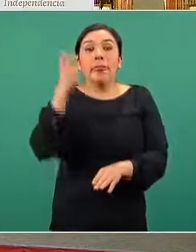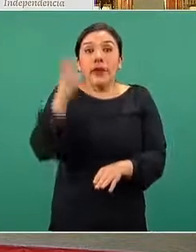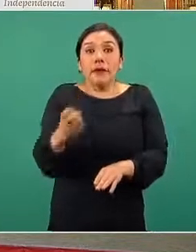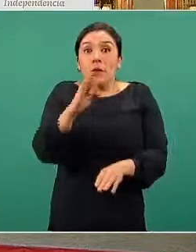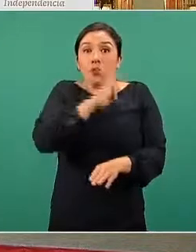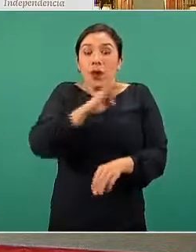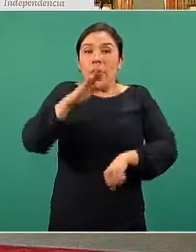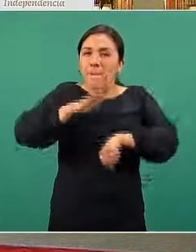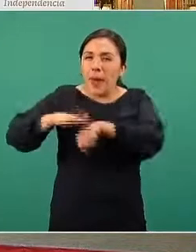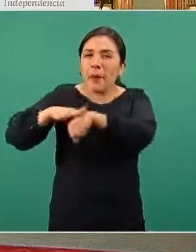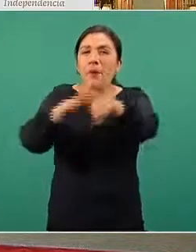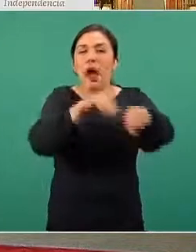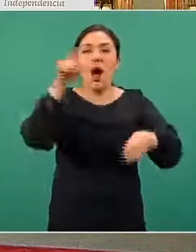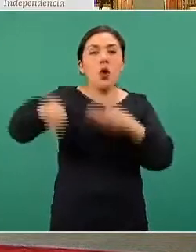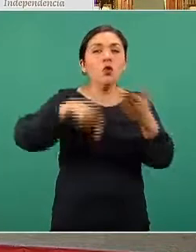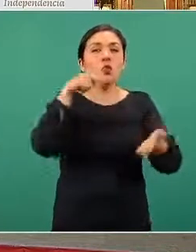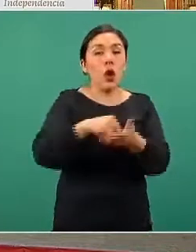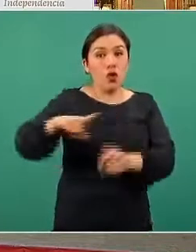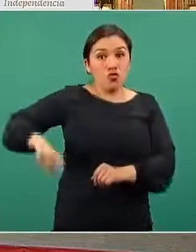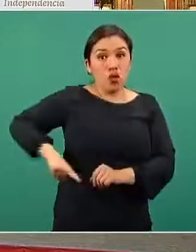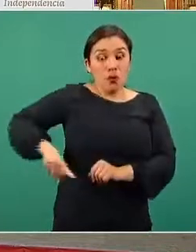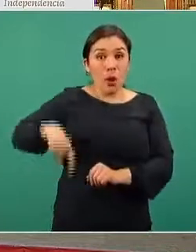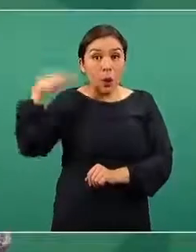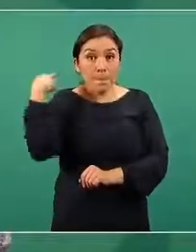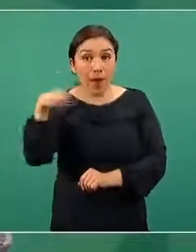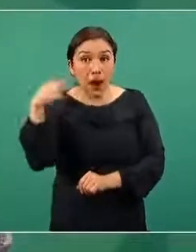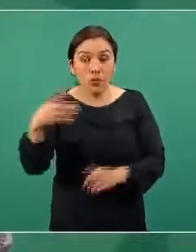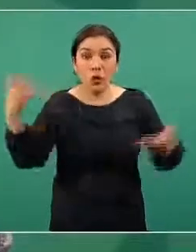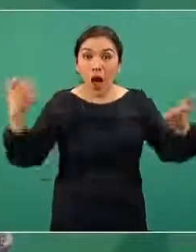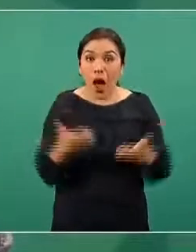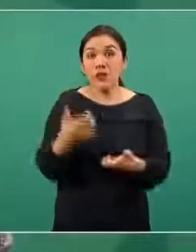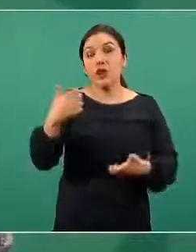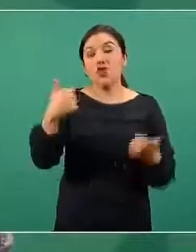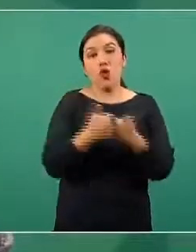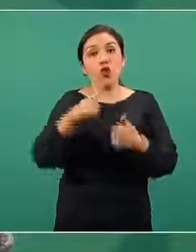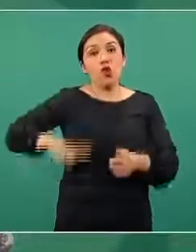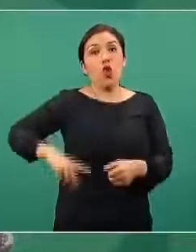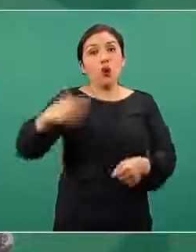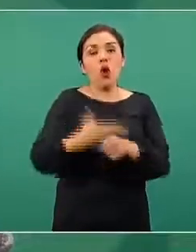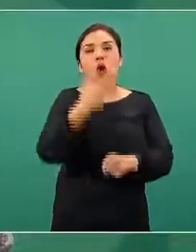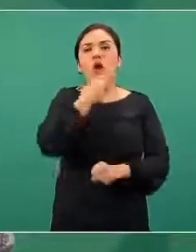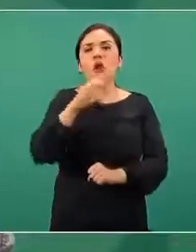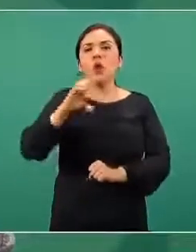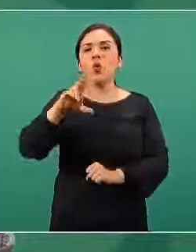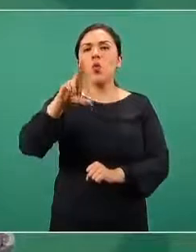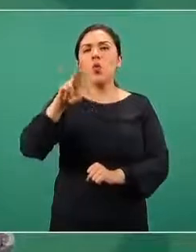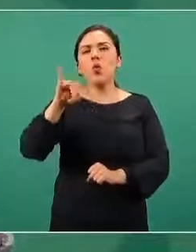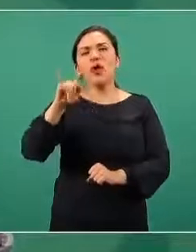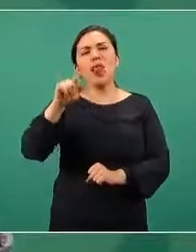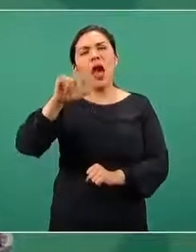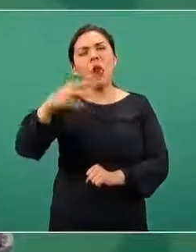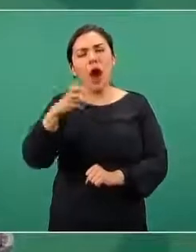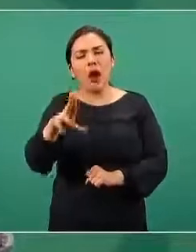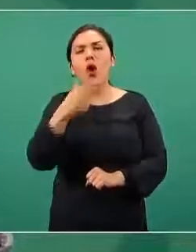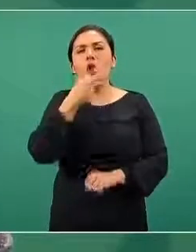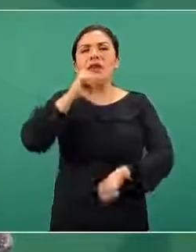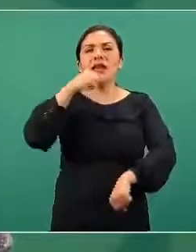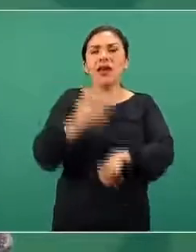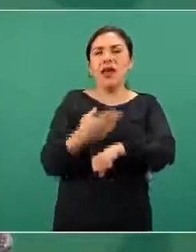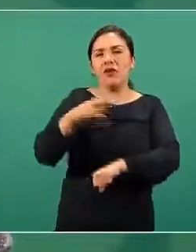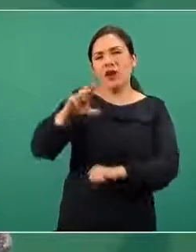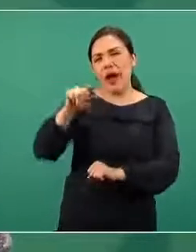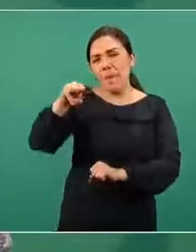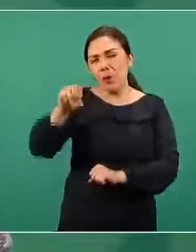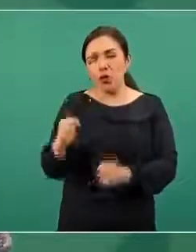capacidad de convocatoria que tiene el gobierno de Veracruz, el gobernador Cuitlahua García, el secretario Ramos Alor, todo